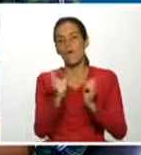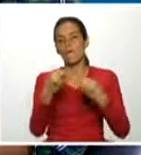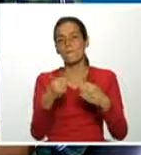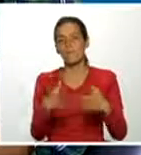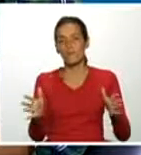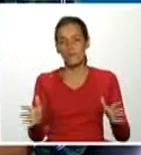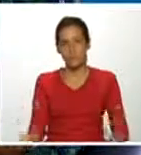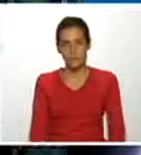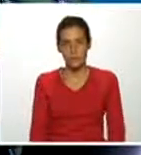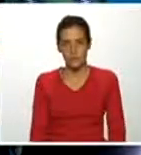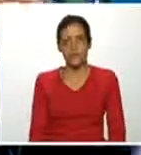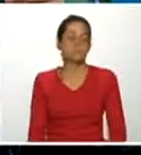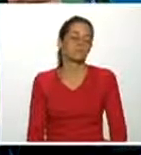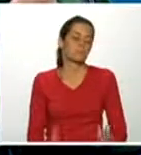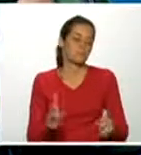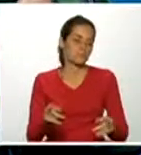públicas.